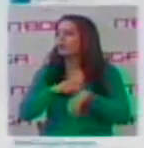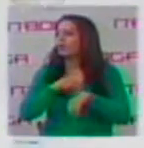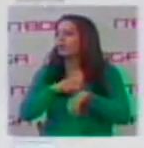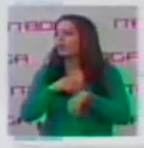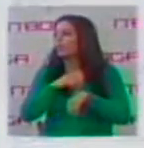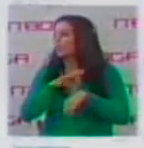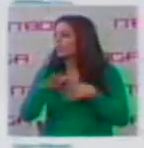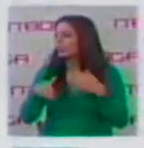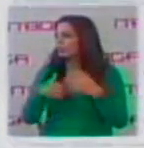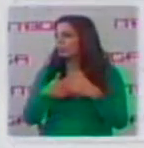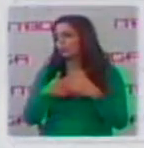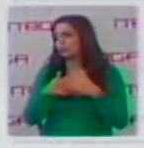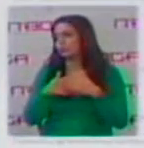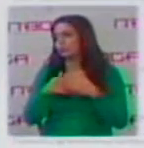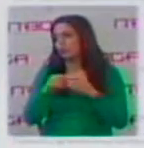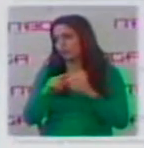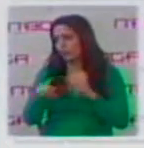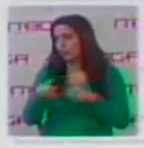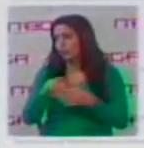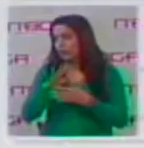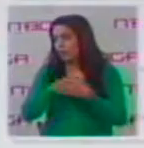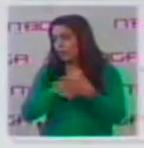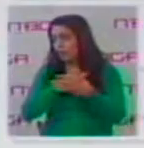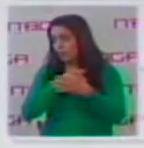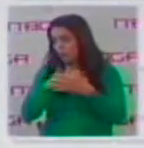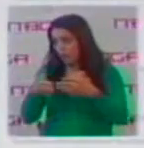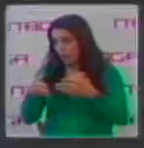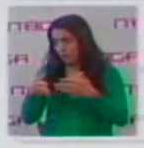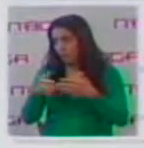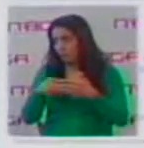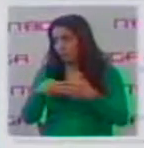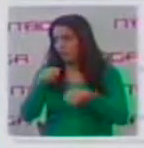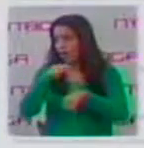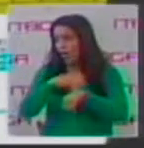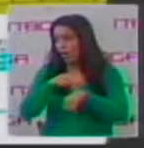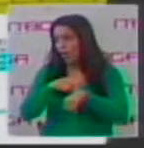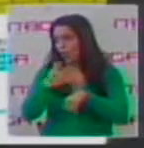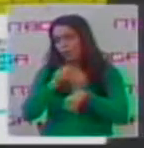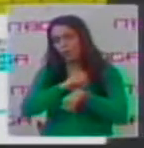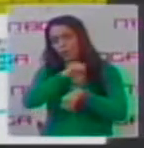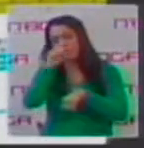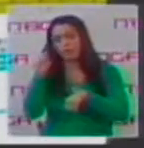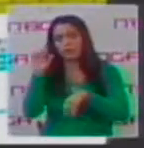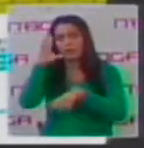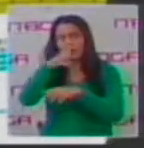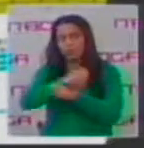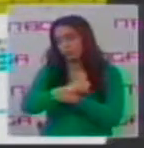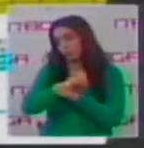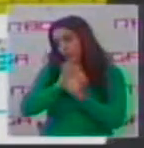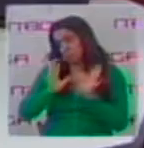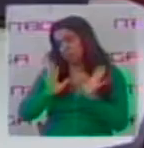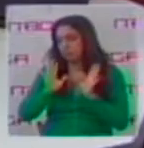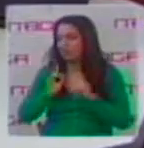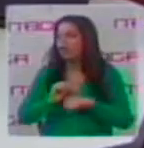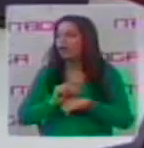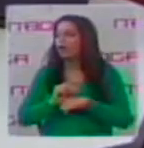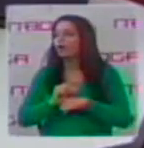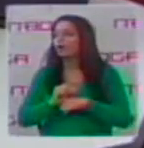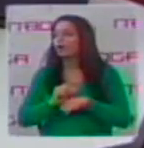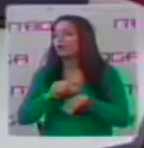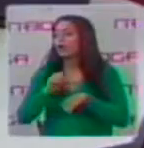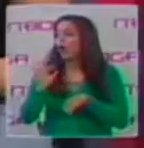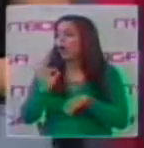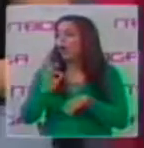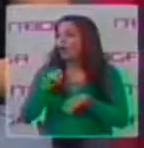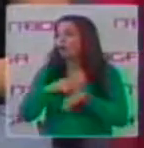la frecuencia. Son dos cosas diferentes. El horario es la hora, exactamente, puede ser diurno o nocturno. Y en cuestión de frecuencia